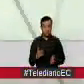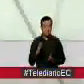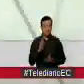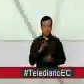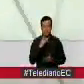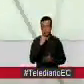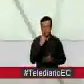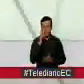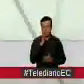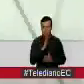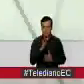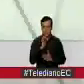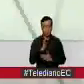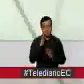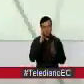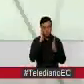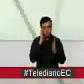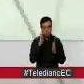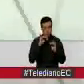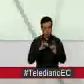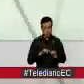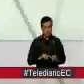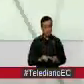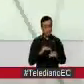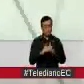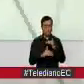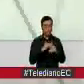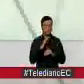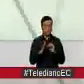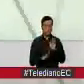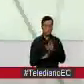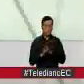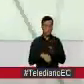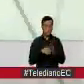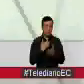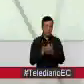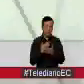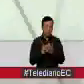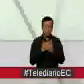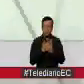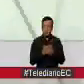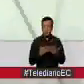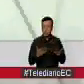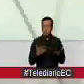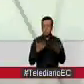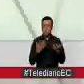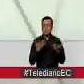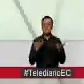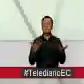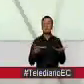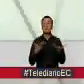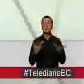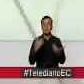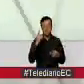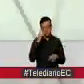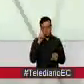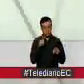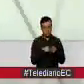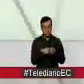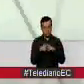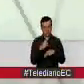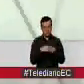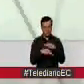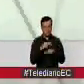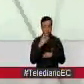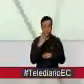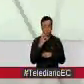interesa también al país para mantener sostenible su crecimiento, su economía, sus exportaciones, buscar necesariamente un acuerdo comercial. Uh-huh.